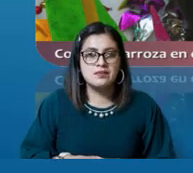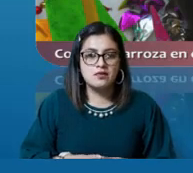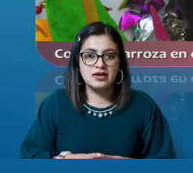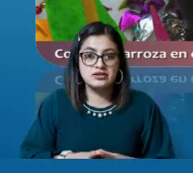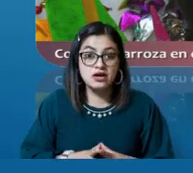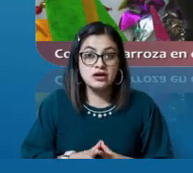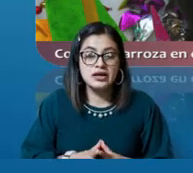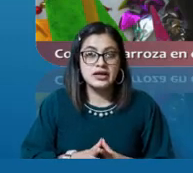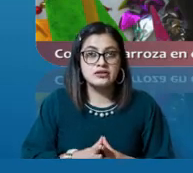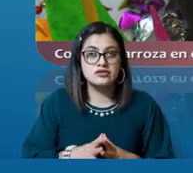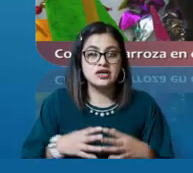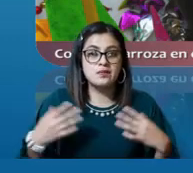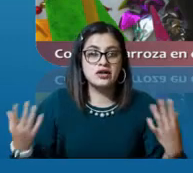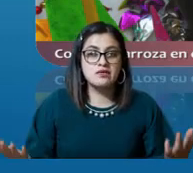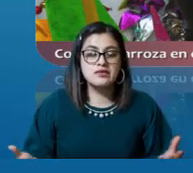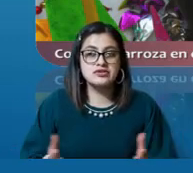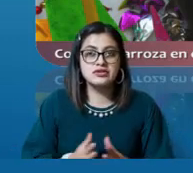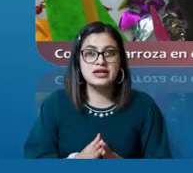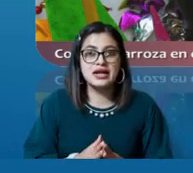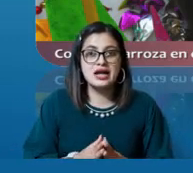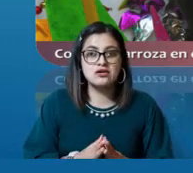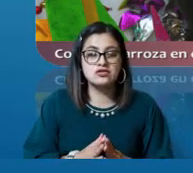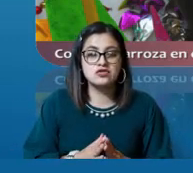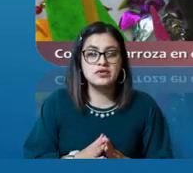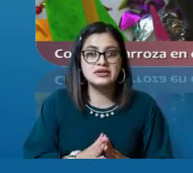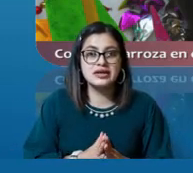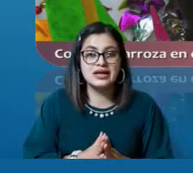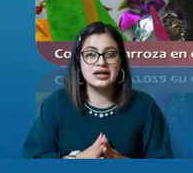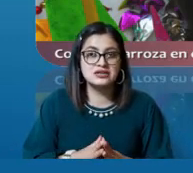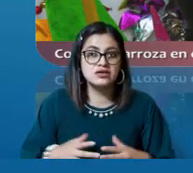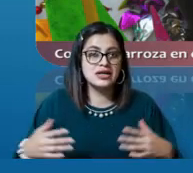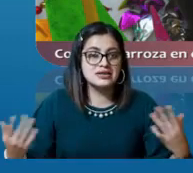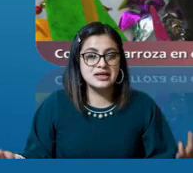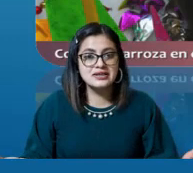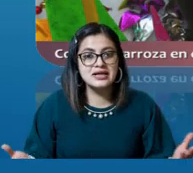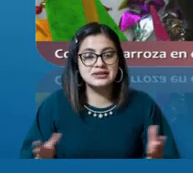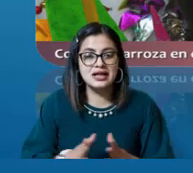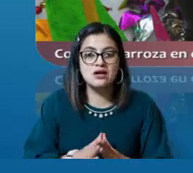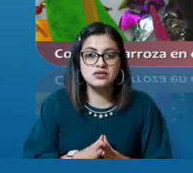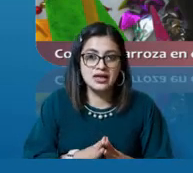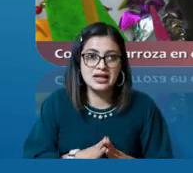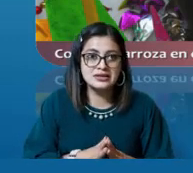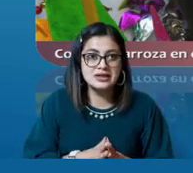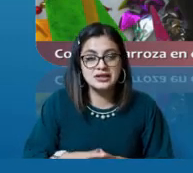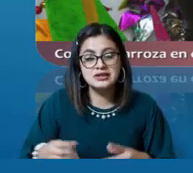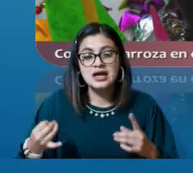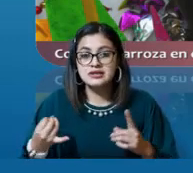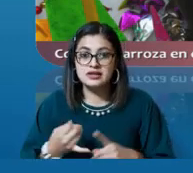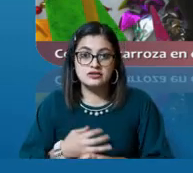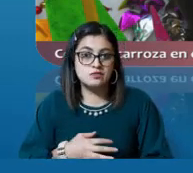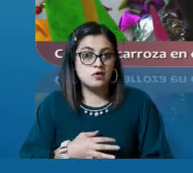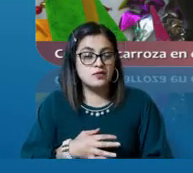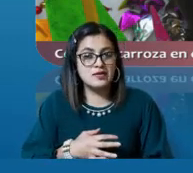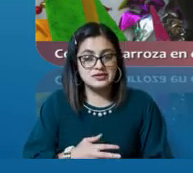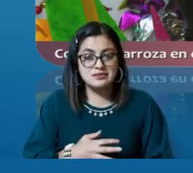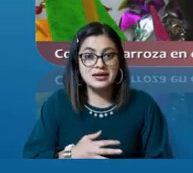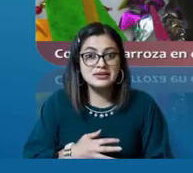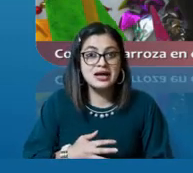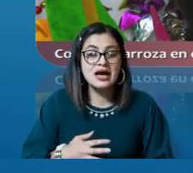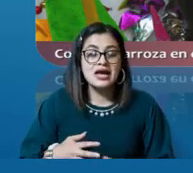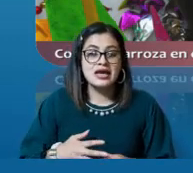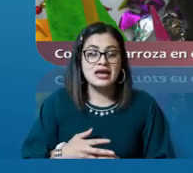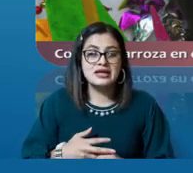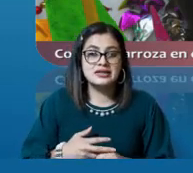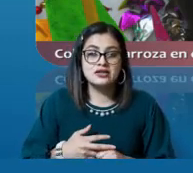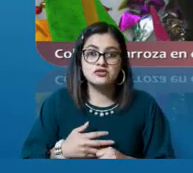a una población. Entonces podemos mencionar que las costumbres, en el caso de las etnias, cada una de las etnias tiene su propia